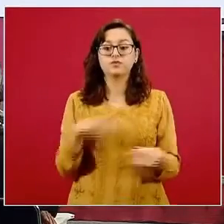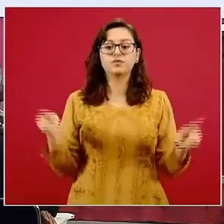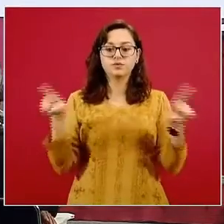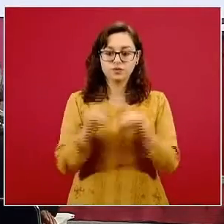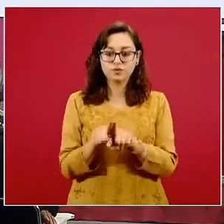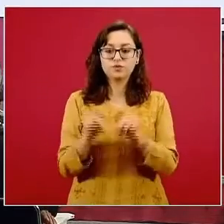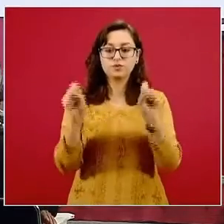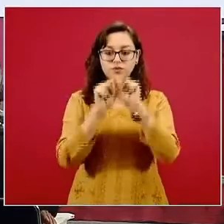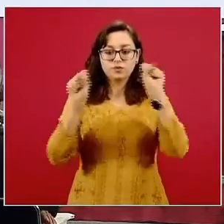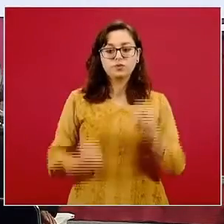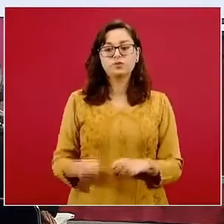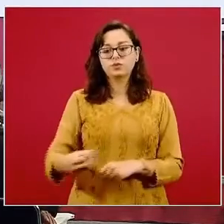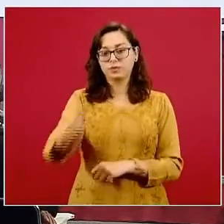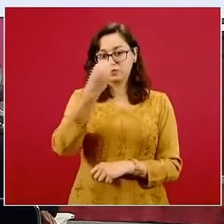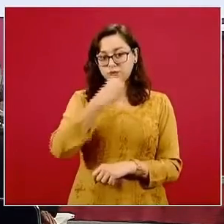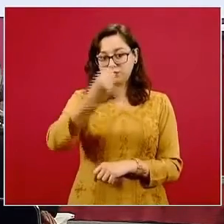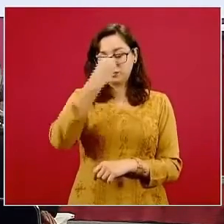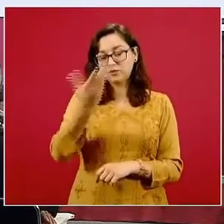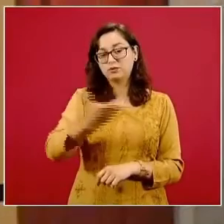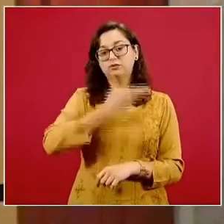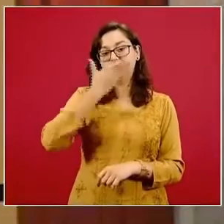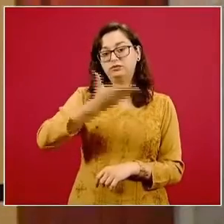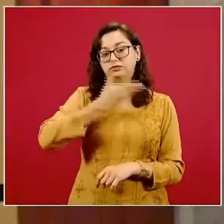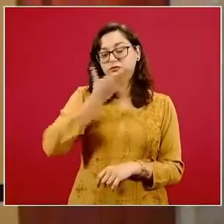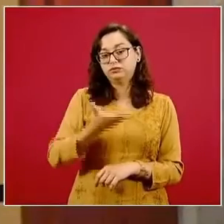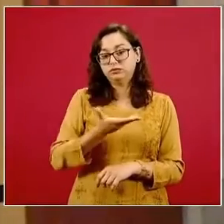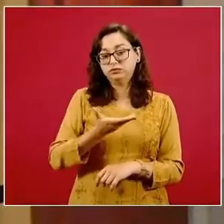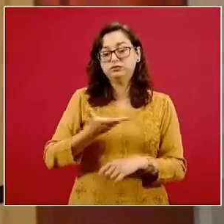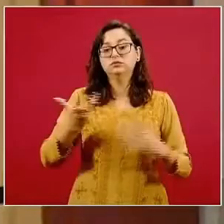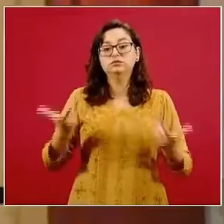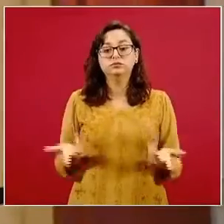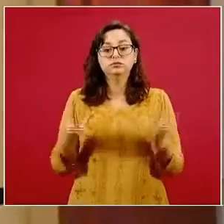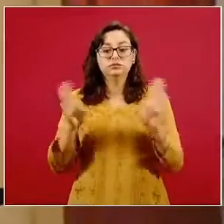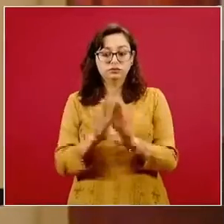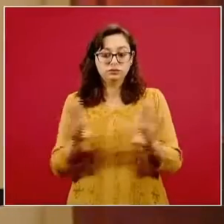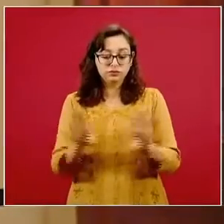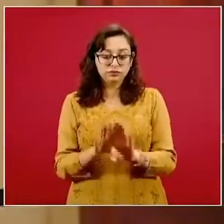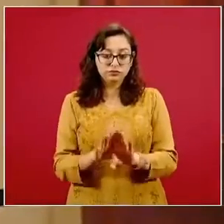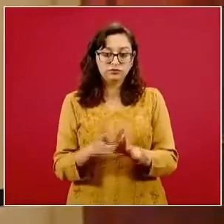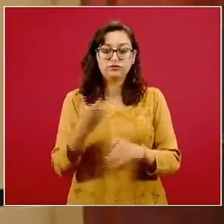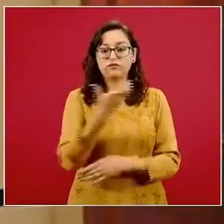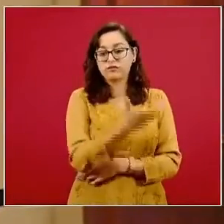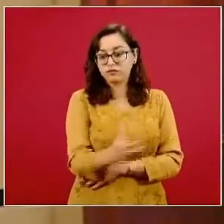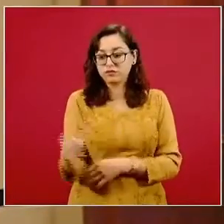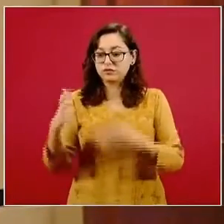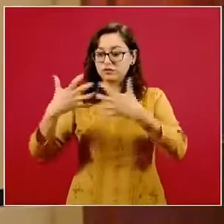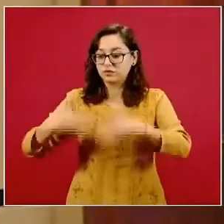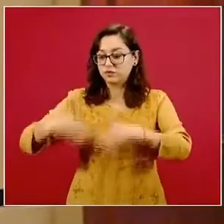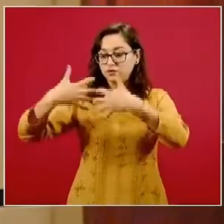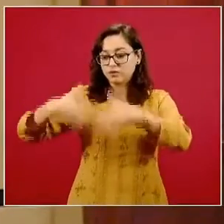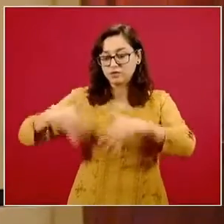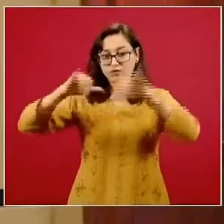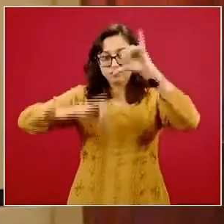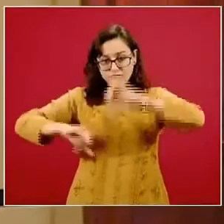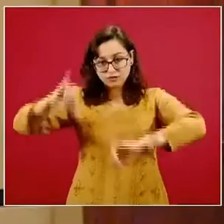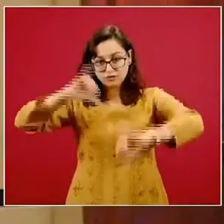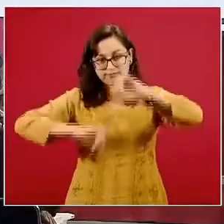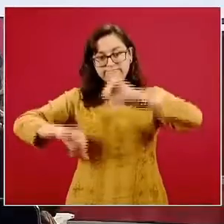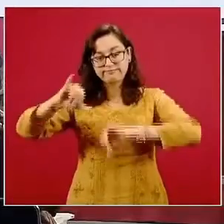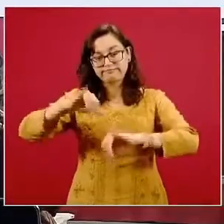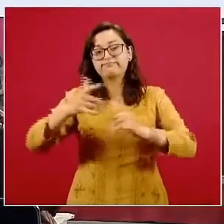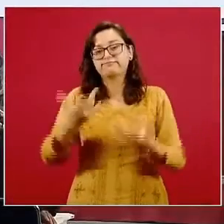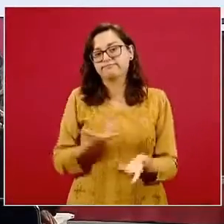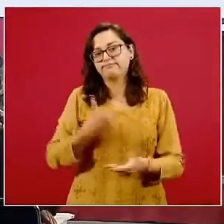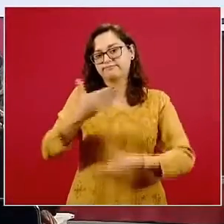sistema alimentario que resulta de la expresión de esta agricultura industrializada con